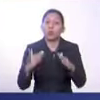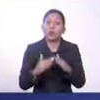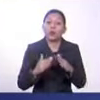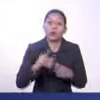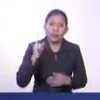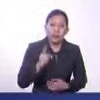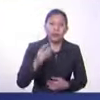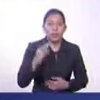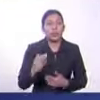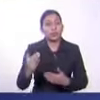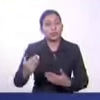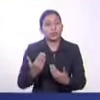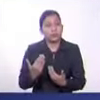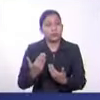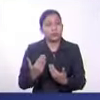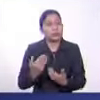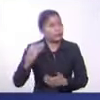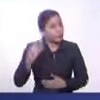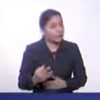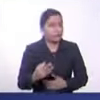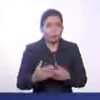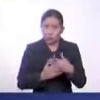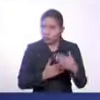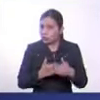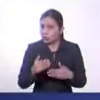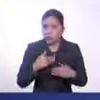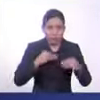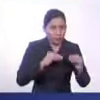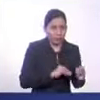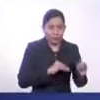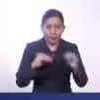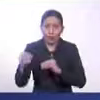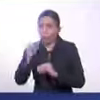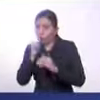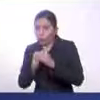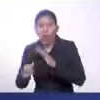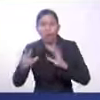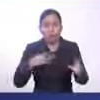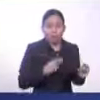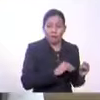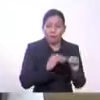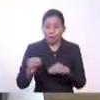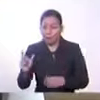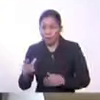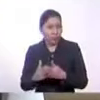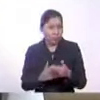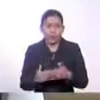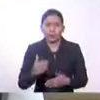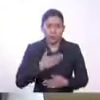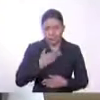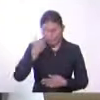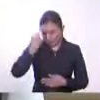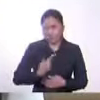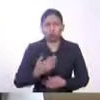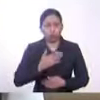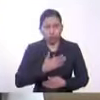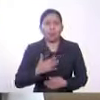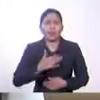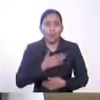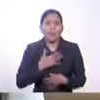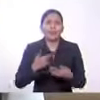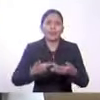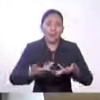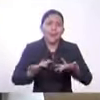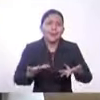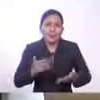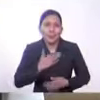tienen que respetar independientemente, ¿verdad?, de la forma de migración que nosotros estemos llevando y que tienen que ser